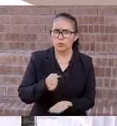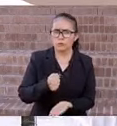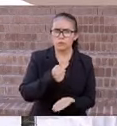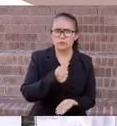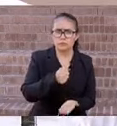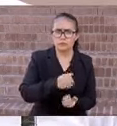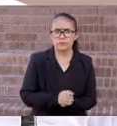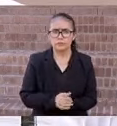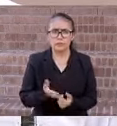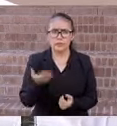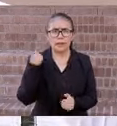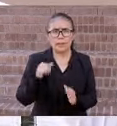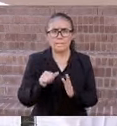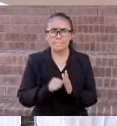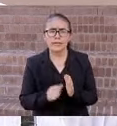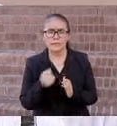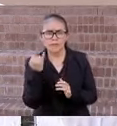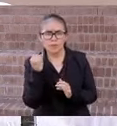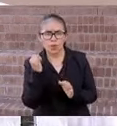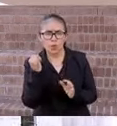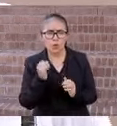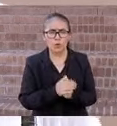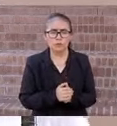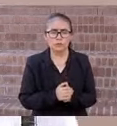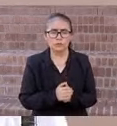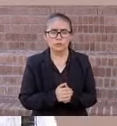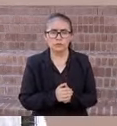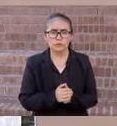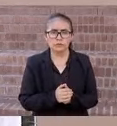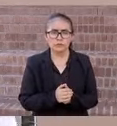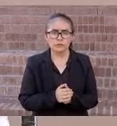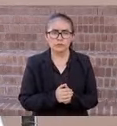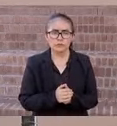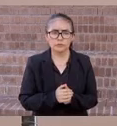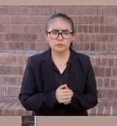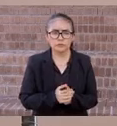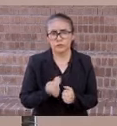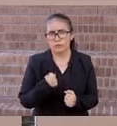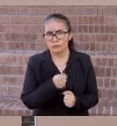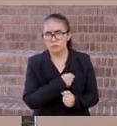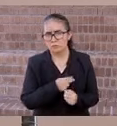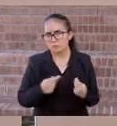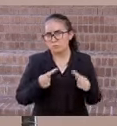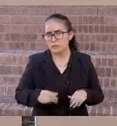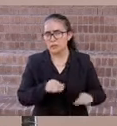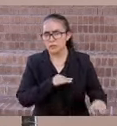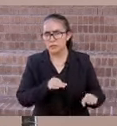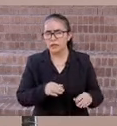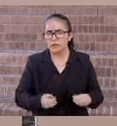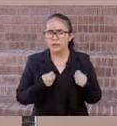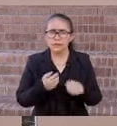en el mes de junio nada más nuestros paisanos